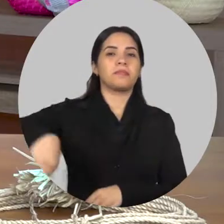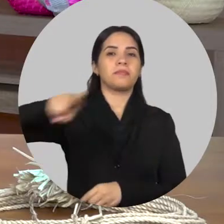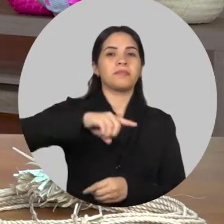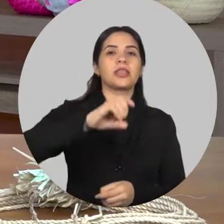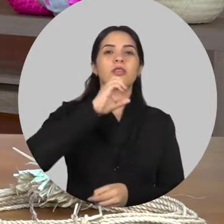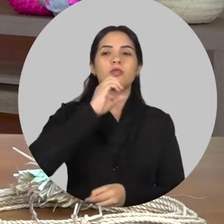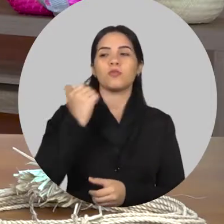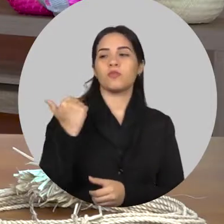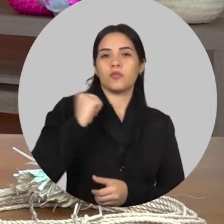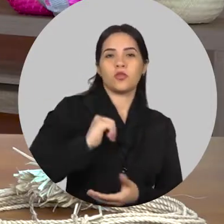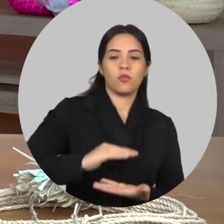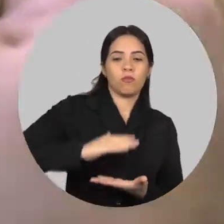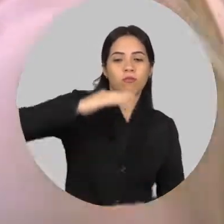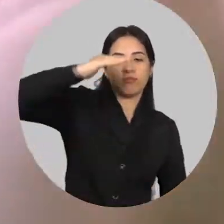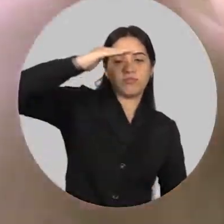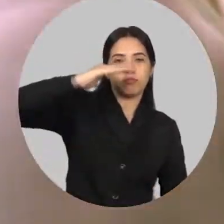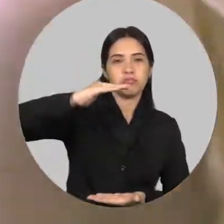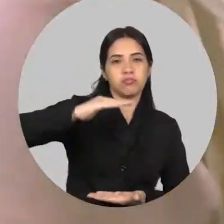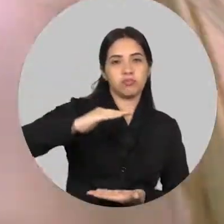bolso que deseamos hacer.